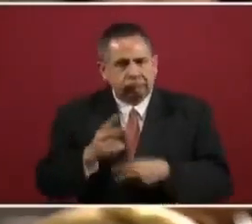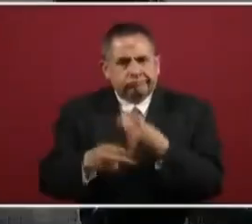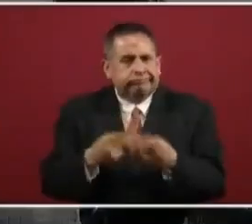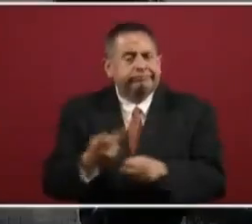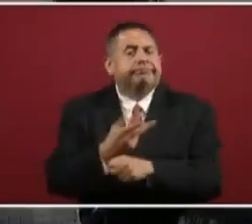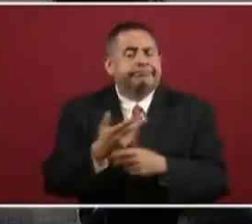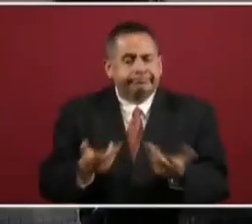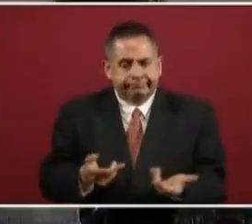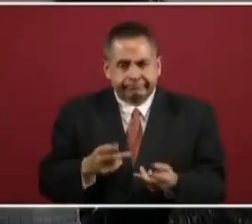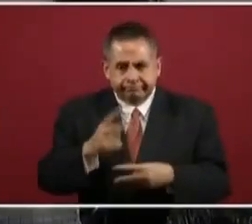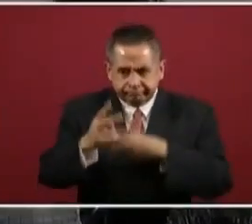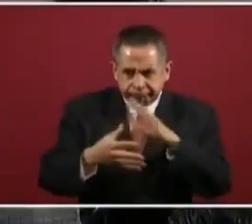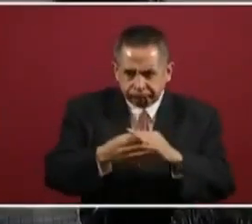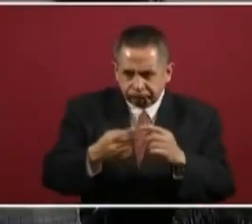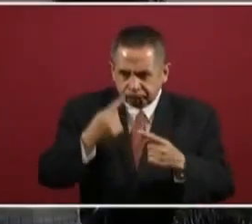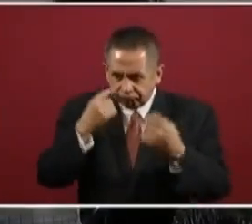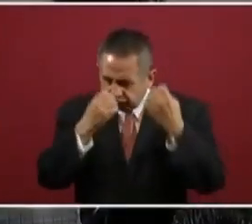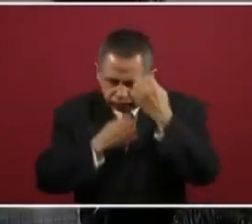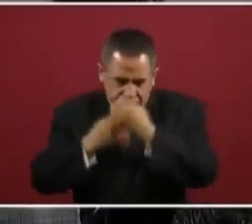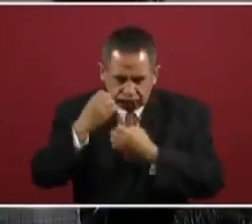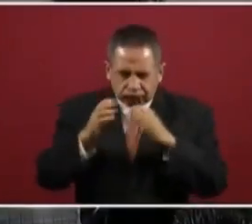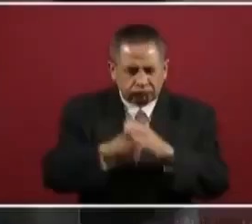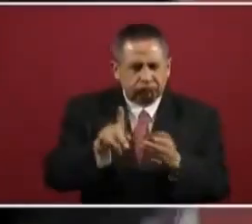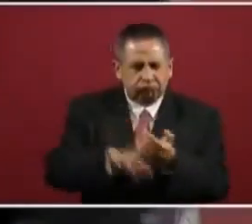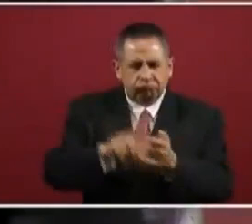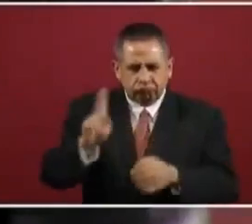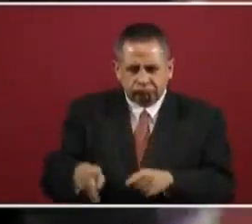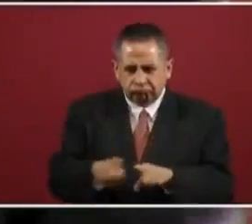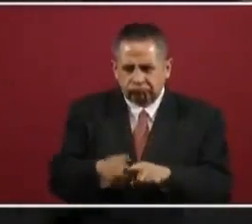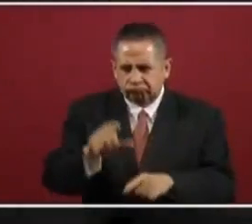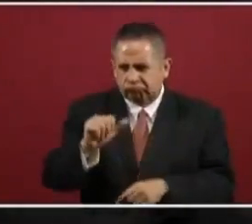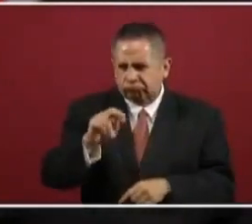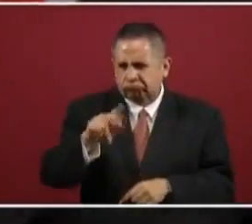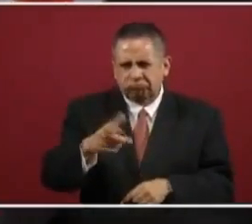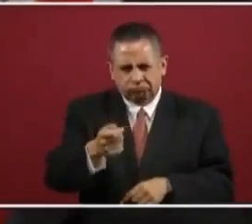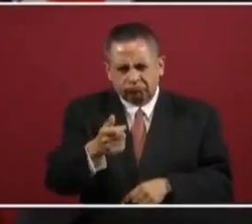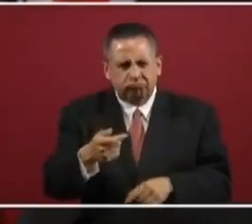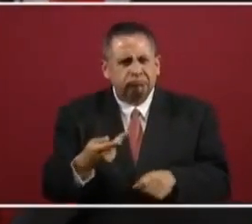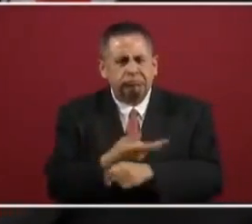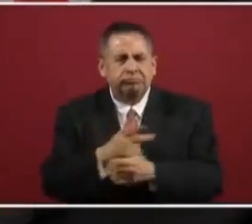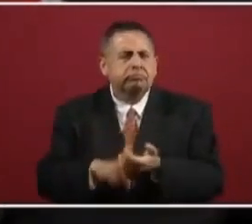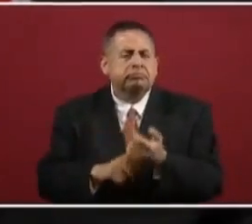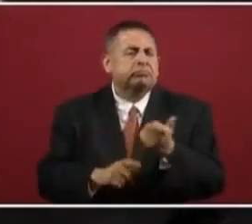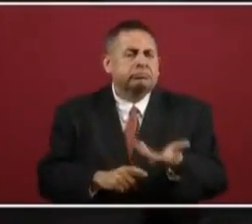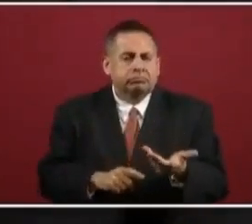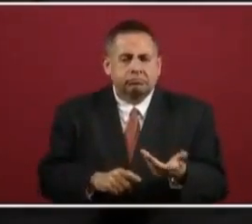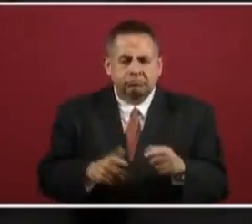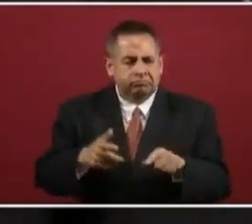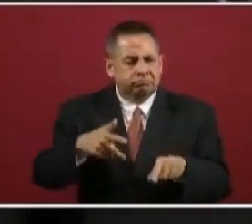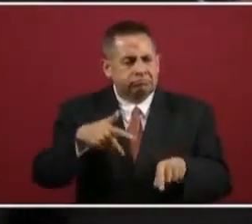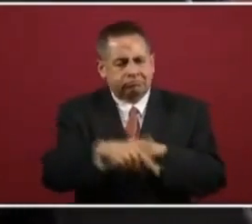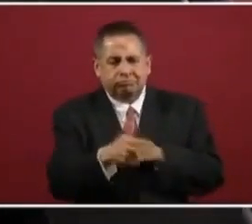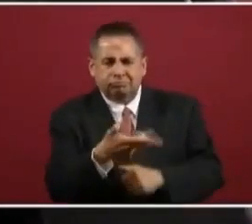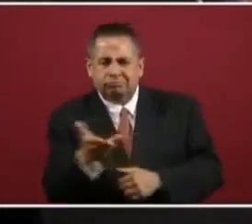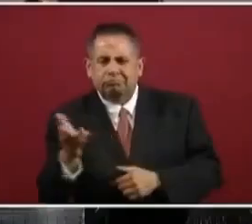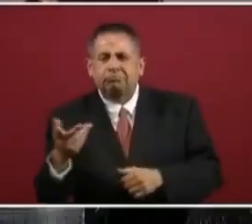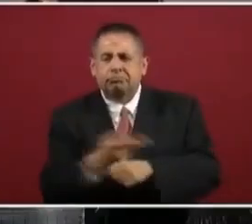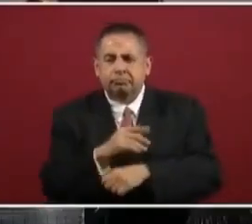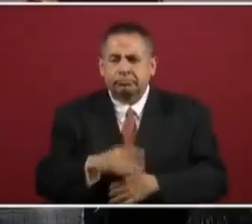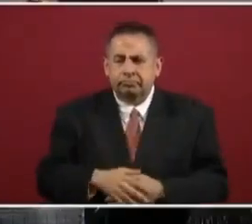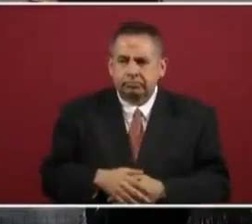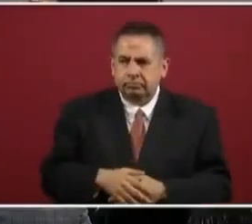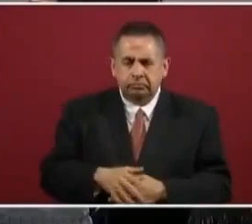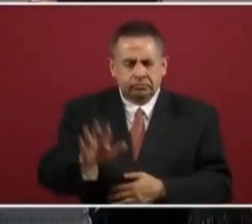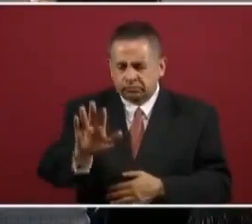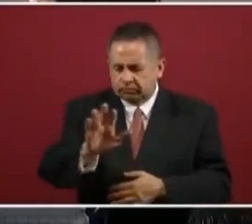a pasar los va a analizar este caso como sucedió con Canal 11 o qué está sucediendo con estos recortes en los medios públicos lo va a